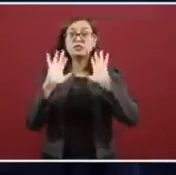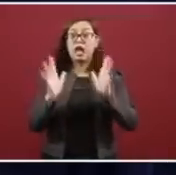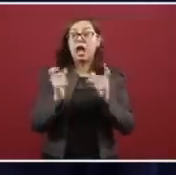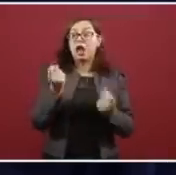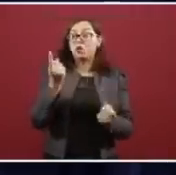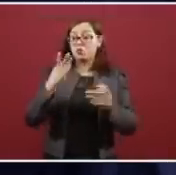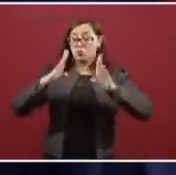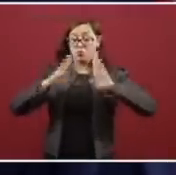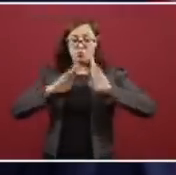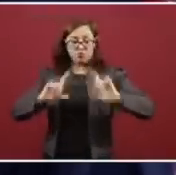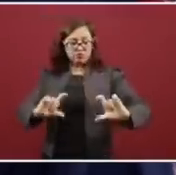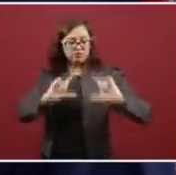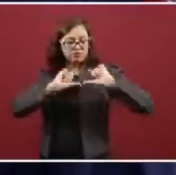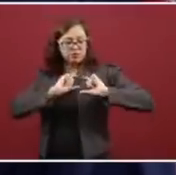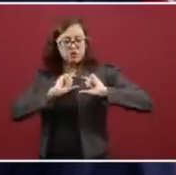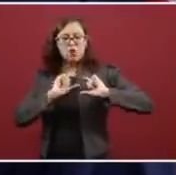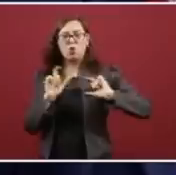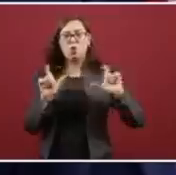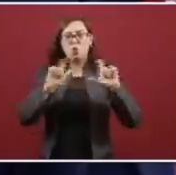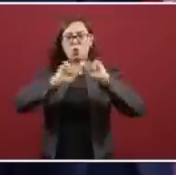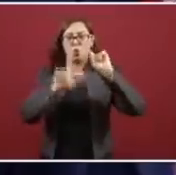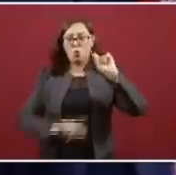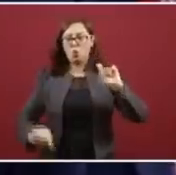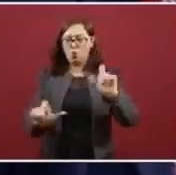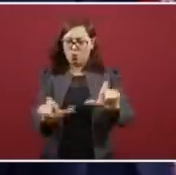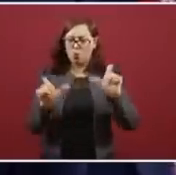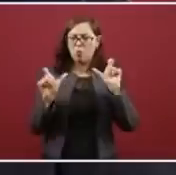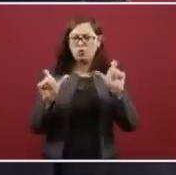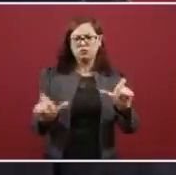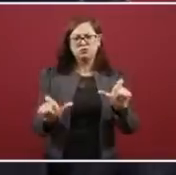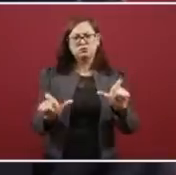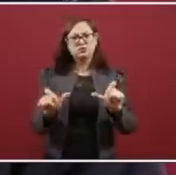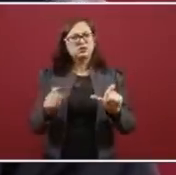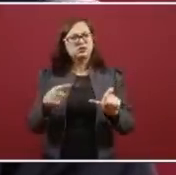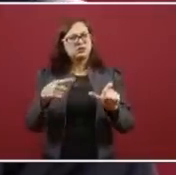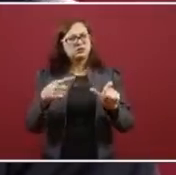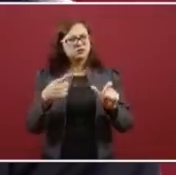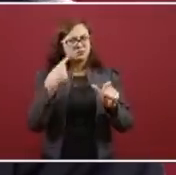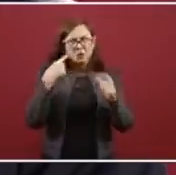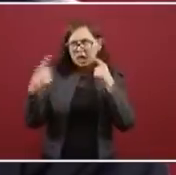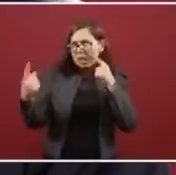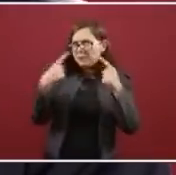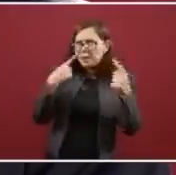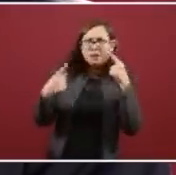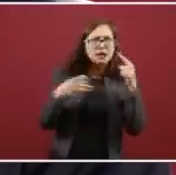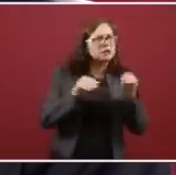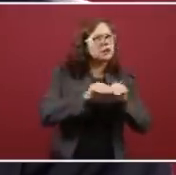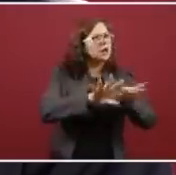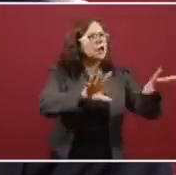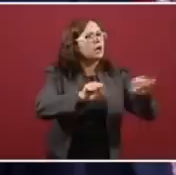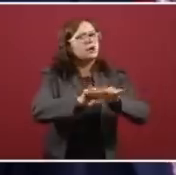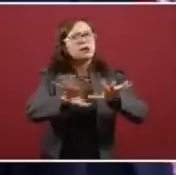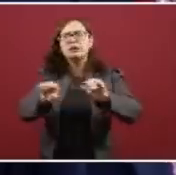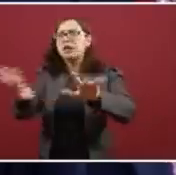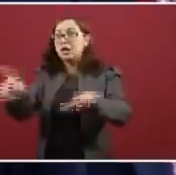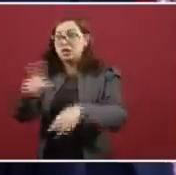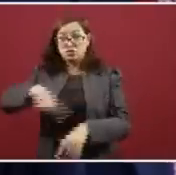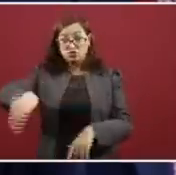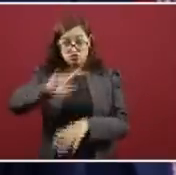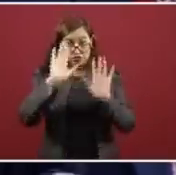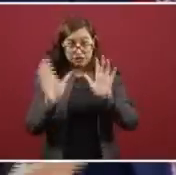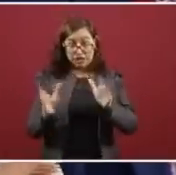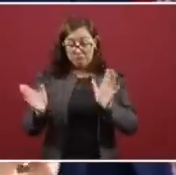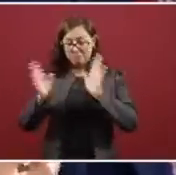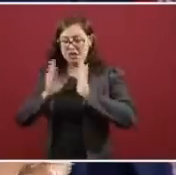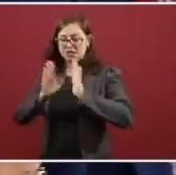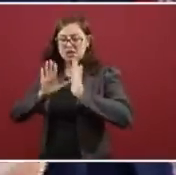nacional estos elementos tienen ya una capacitación más policial que